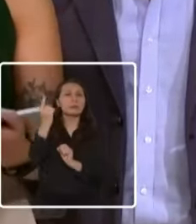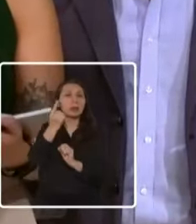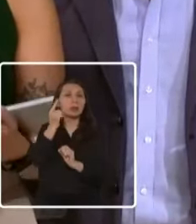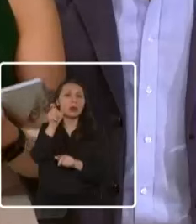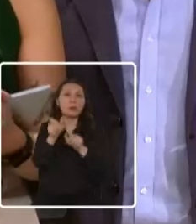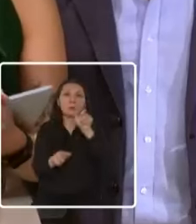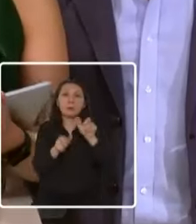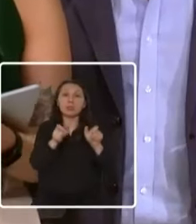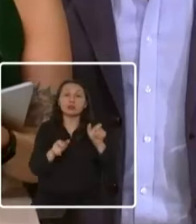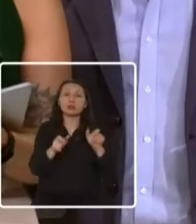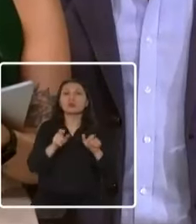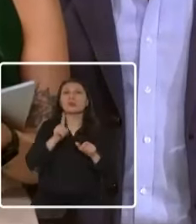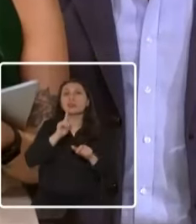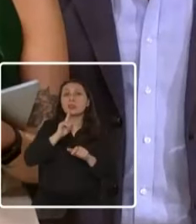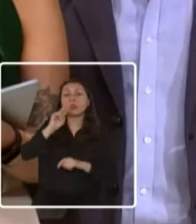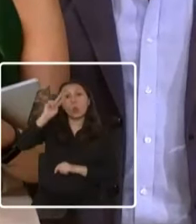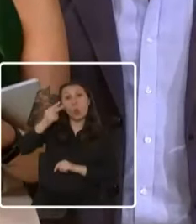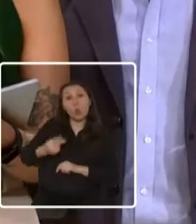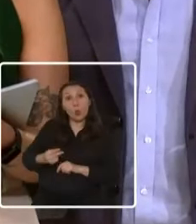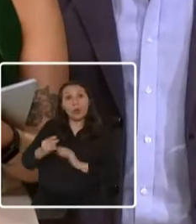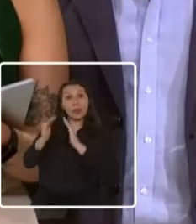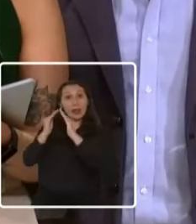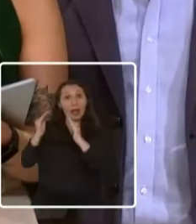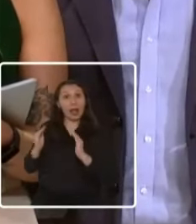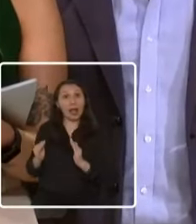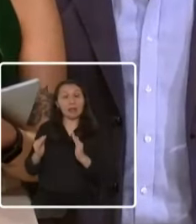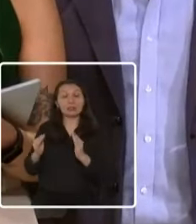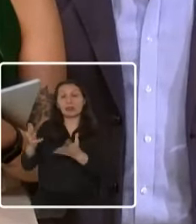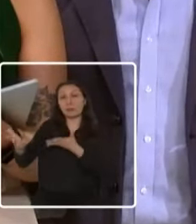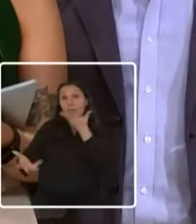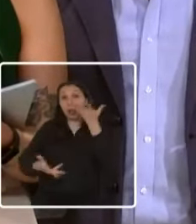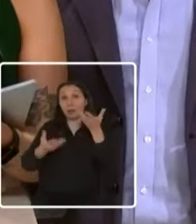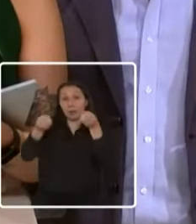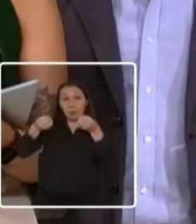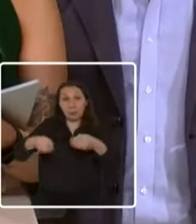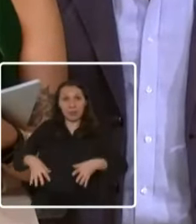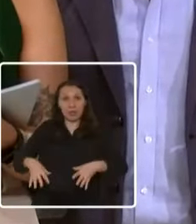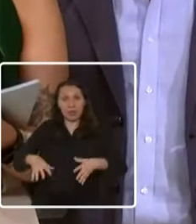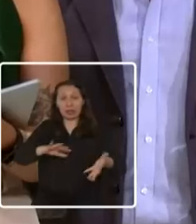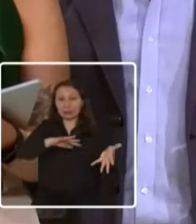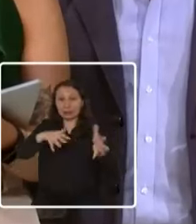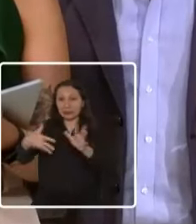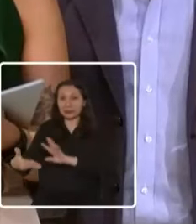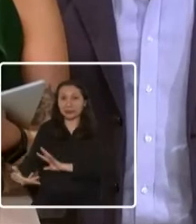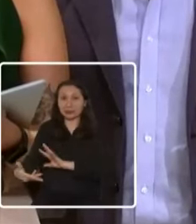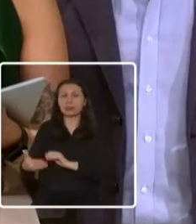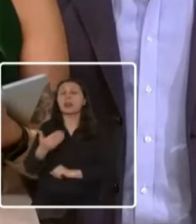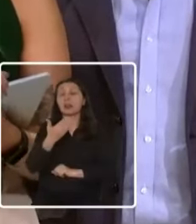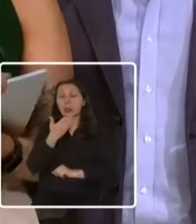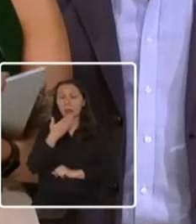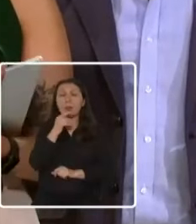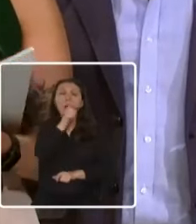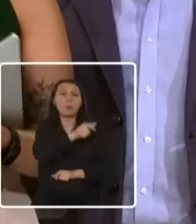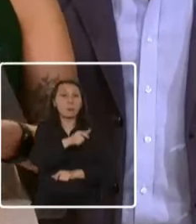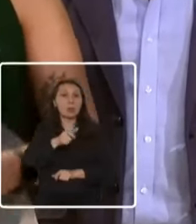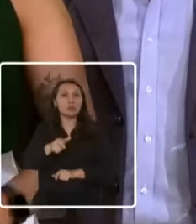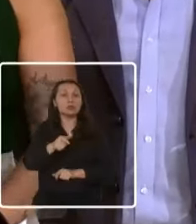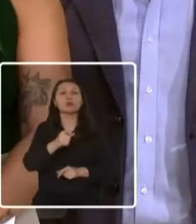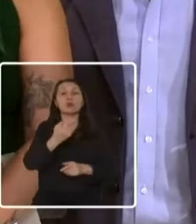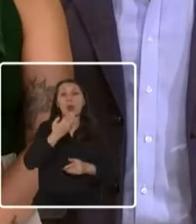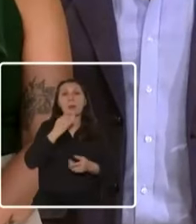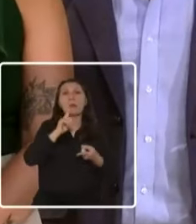a aquellas personas que son propietarias de una vivienda que la han perdido en el marco de esta catástrofe y también a aquellos que